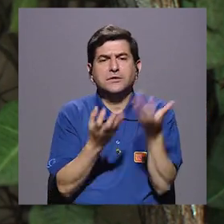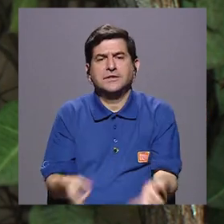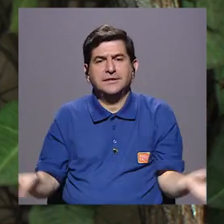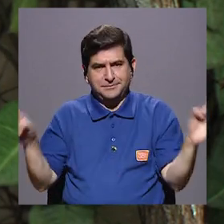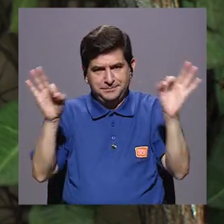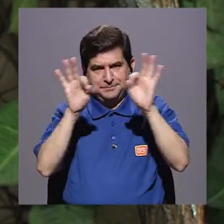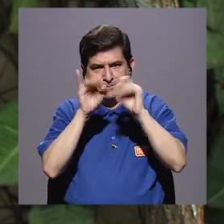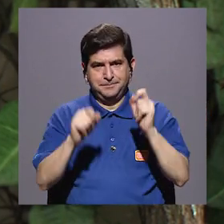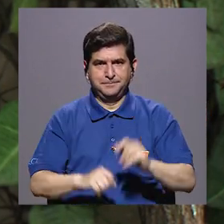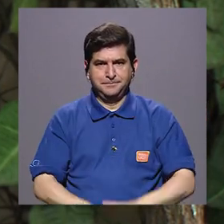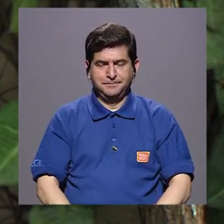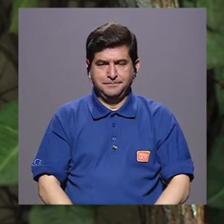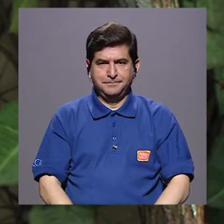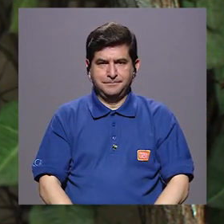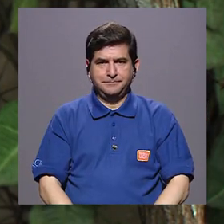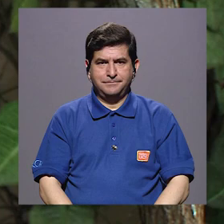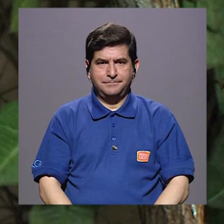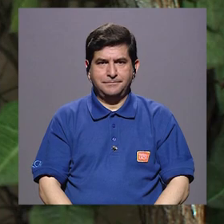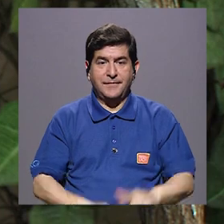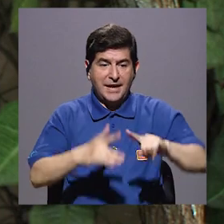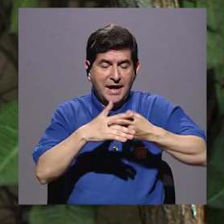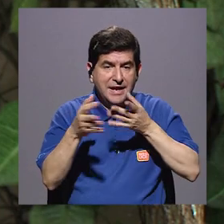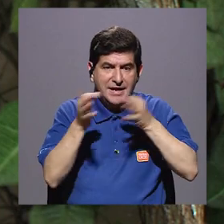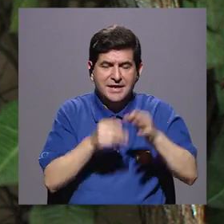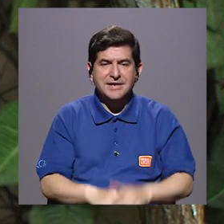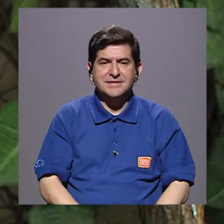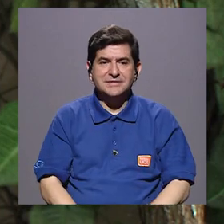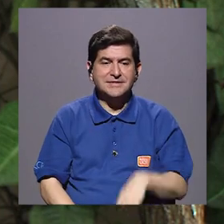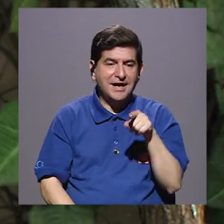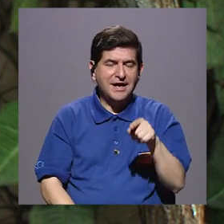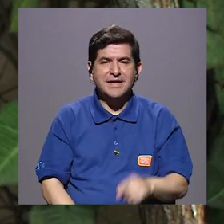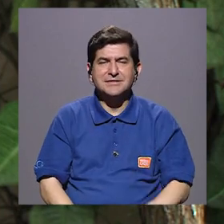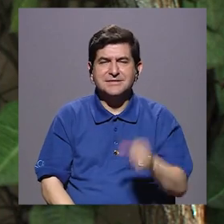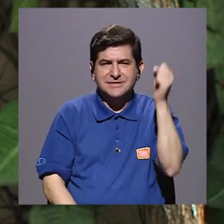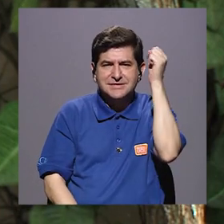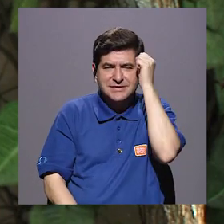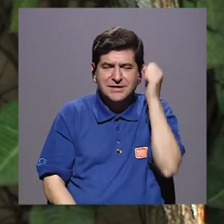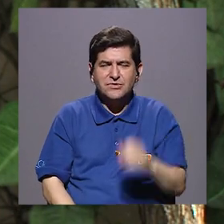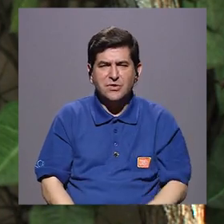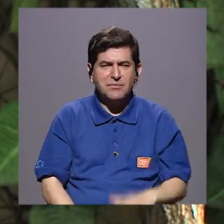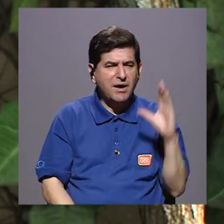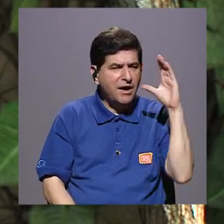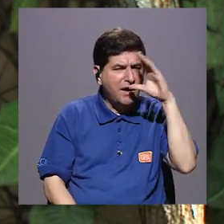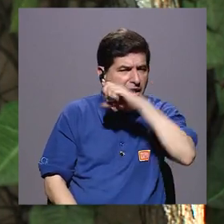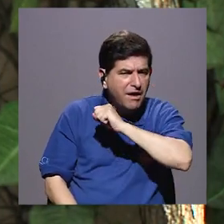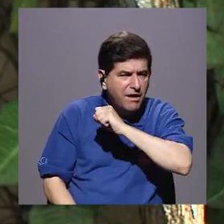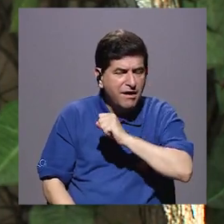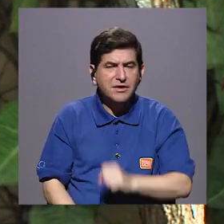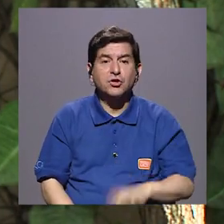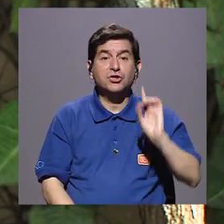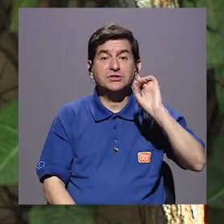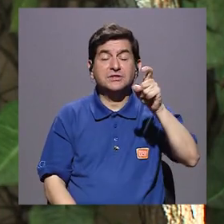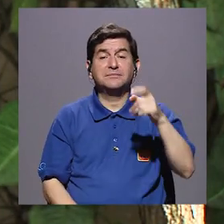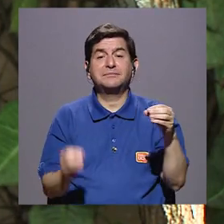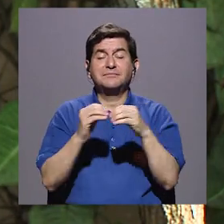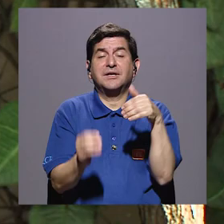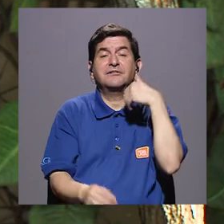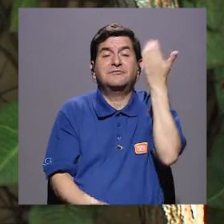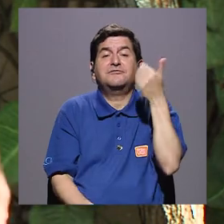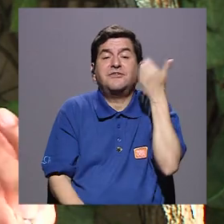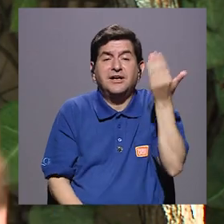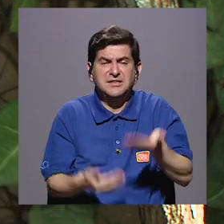condición importante es que, como dijimos al principio, es una entidad que cada vez está más reconocida. Entonces cada vez se va a diagnosticar